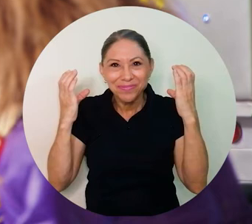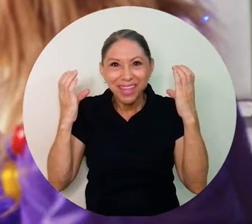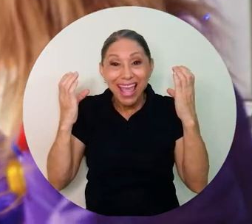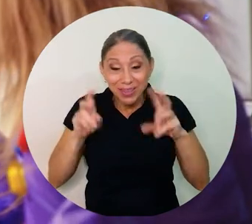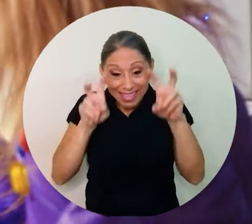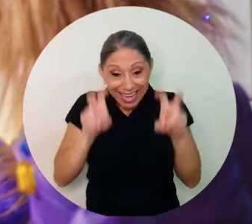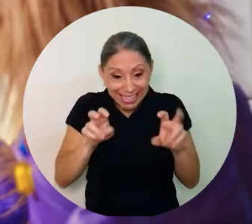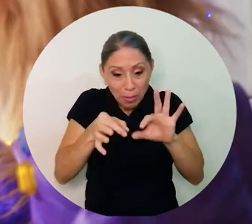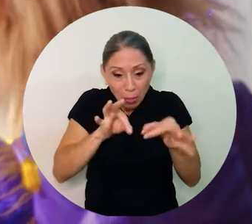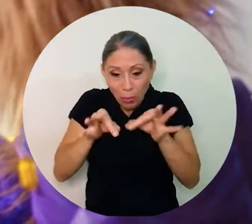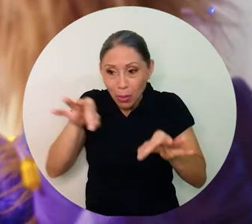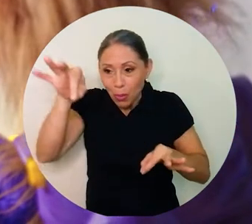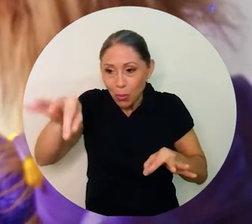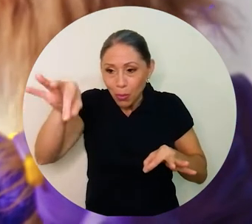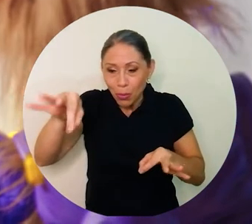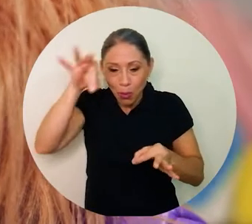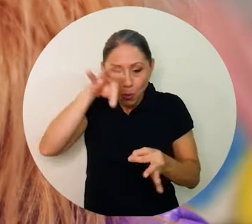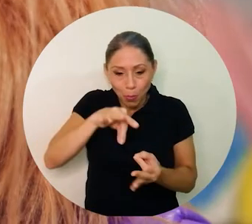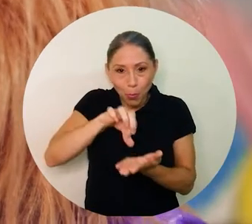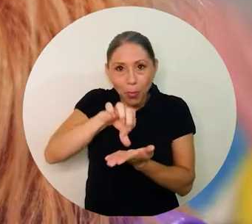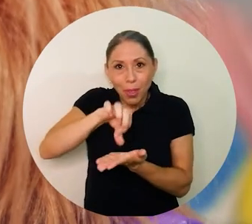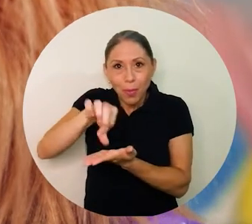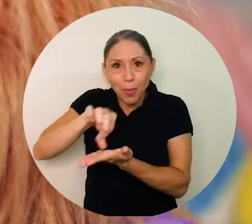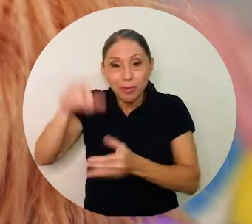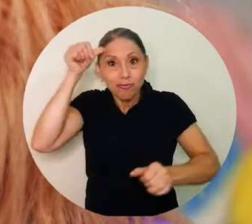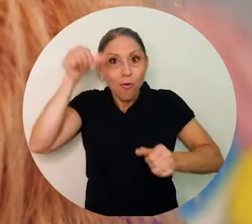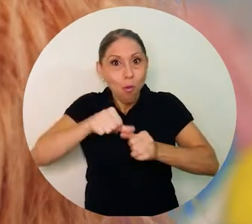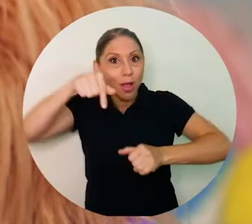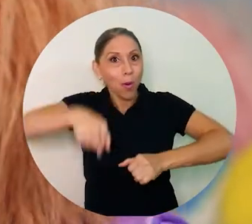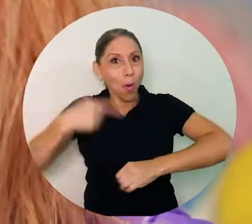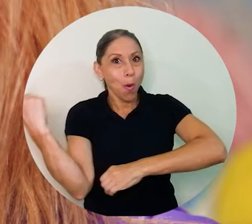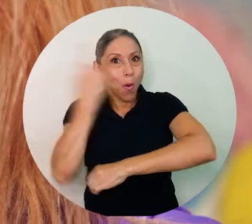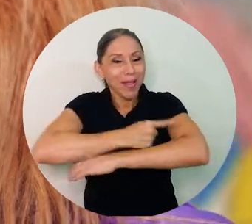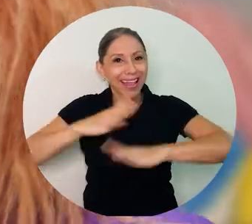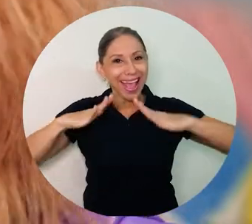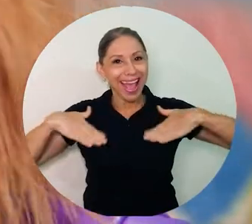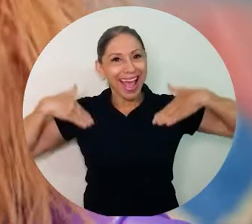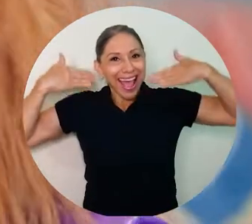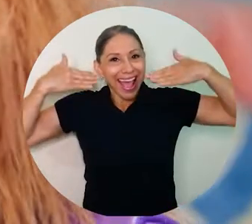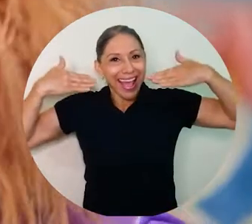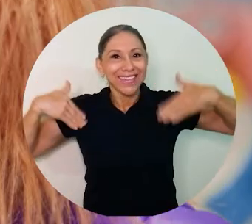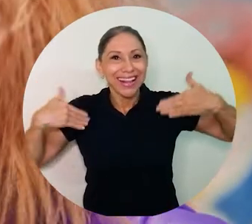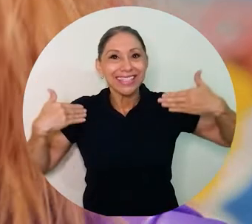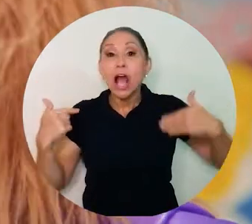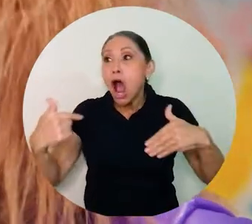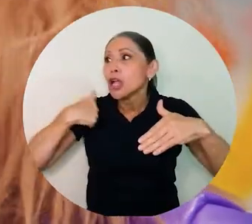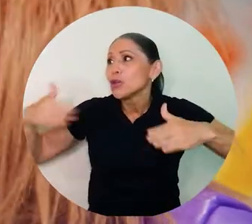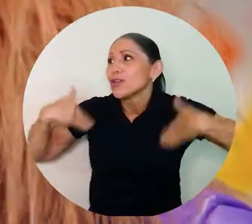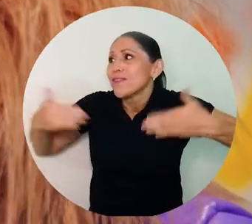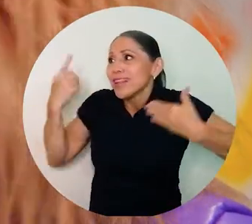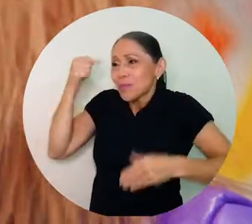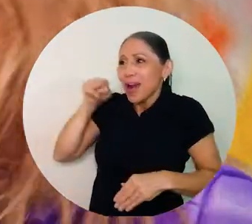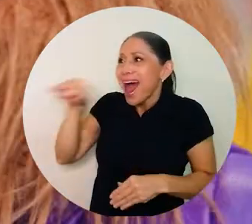pedacitos del examen en el juguito y luego los pego. Para recordar que hoy fue un día feliz. ¡Estoy feliz por